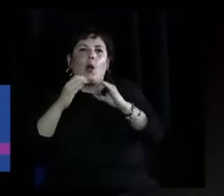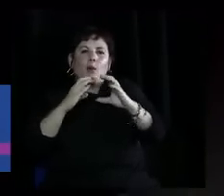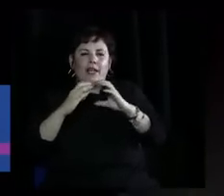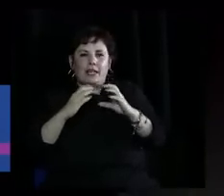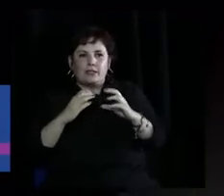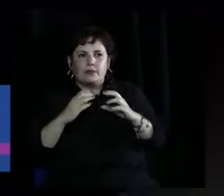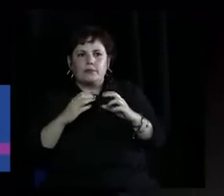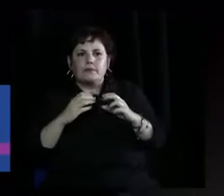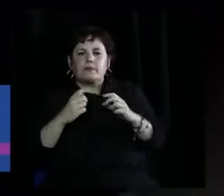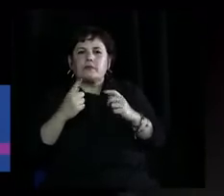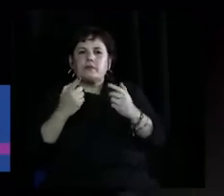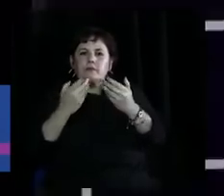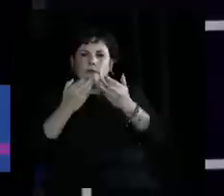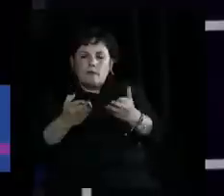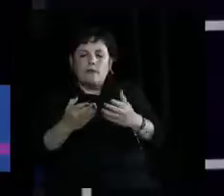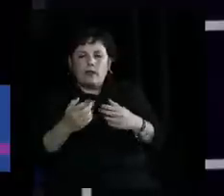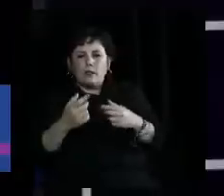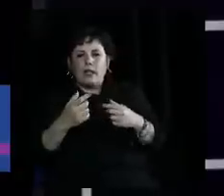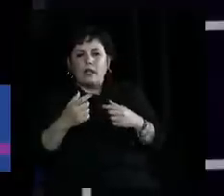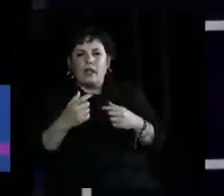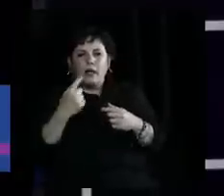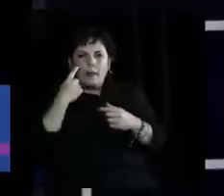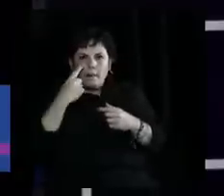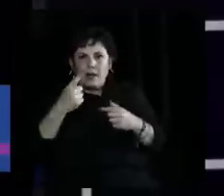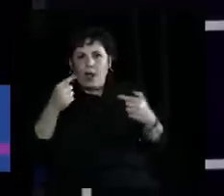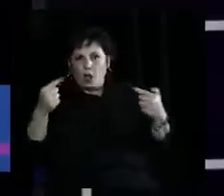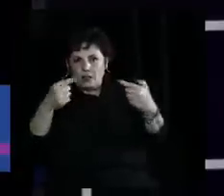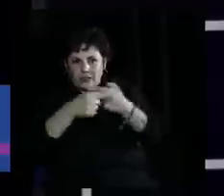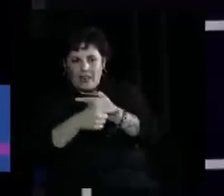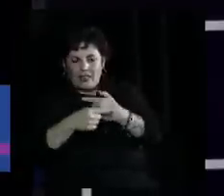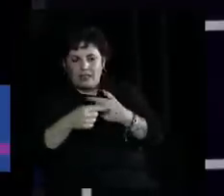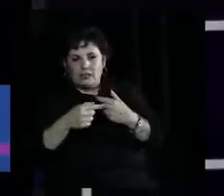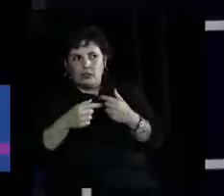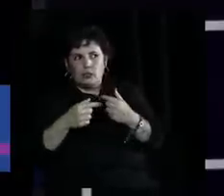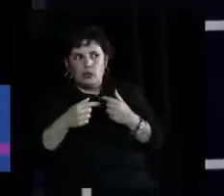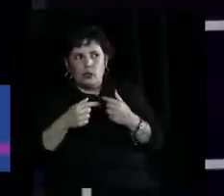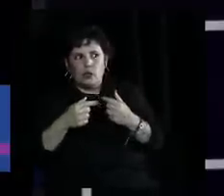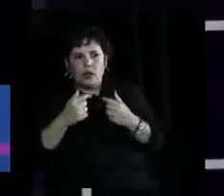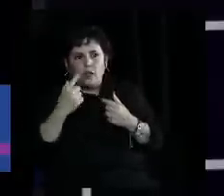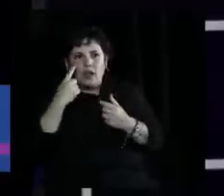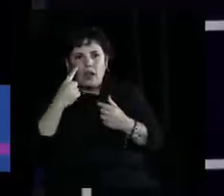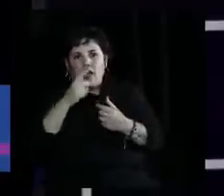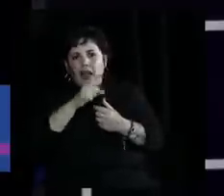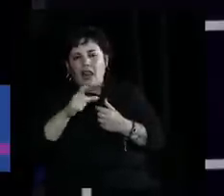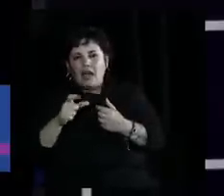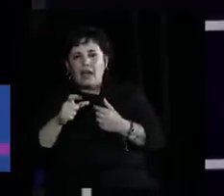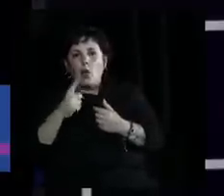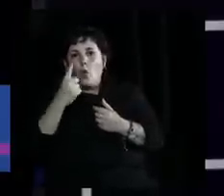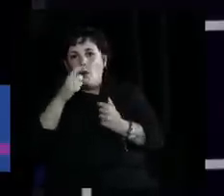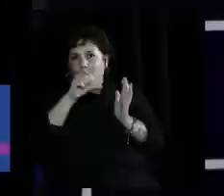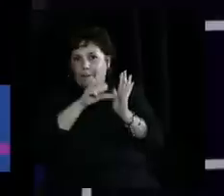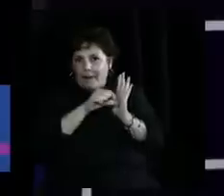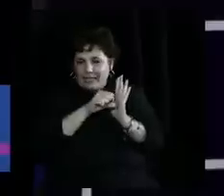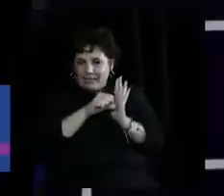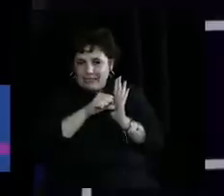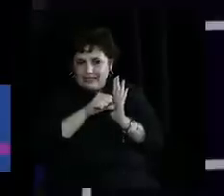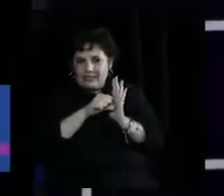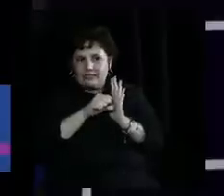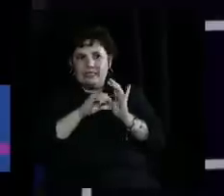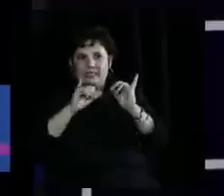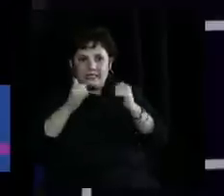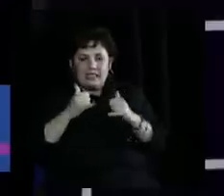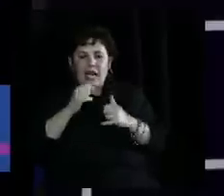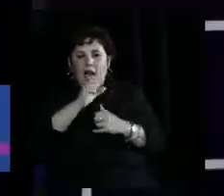segundo, Gabriel, para darte un pie. Mirá qué contradicción, ¿no? Para ubicar un poco a la gente. Un país que ha